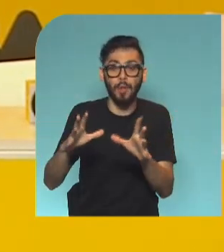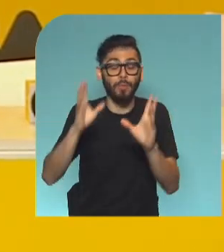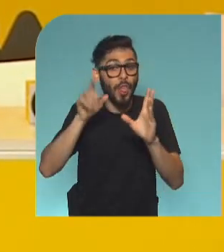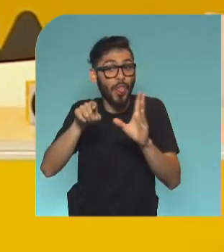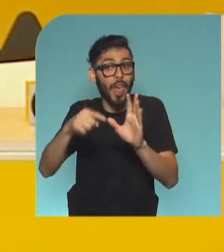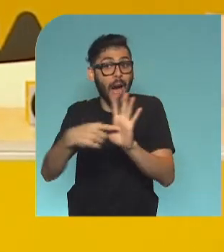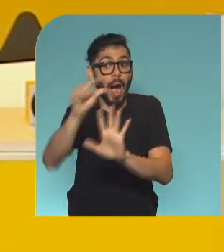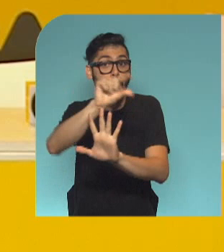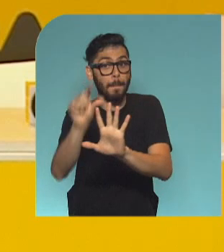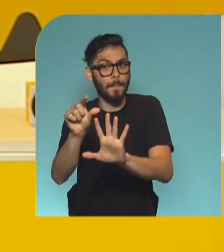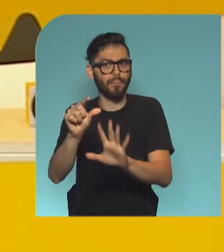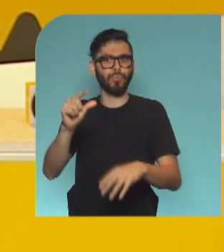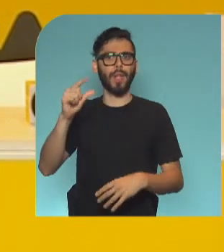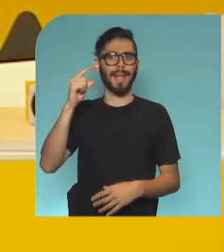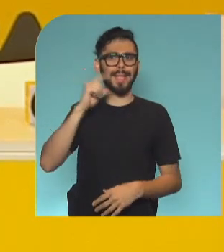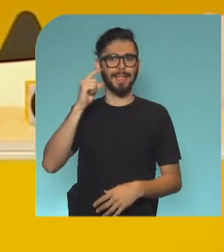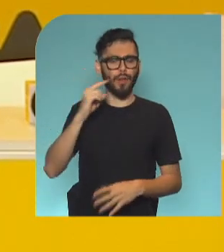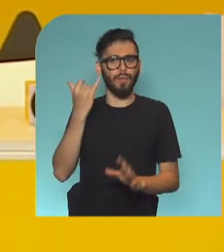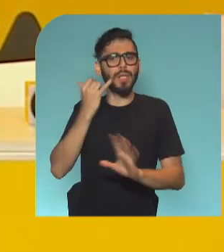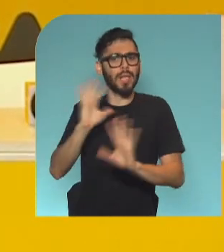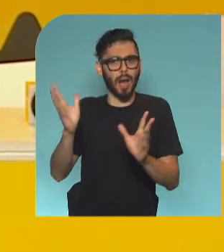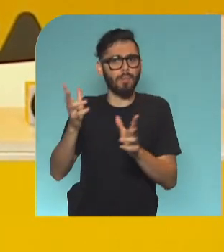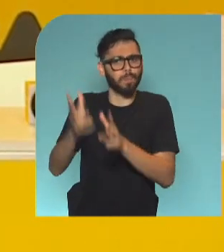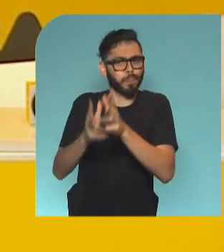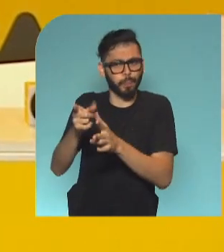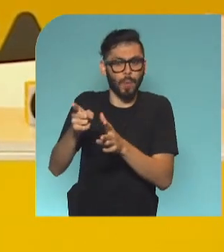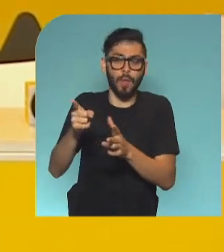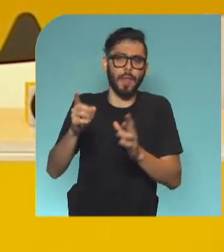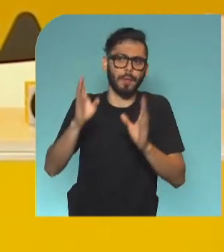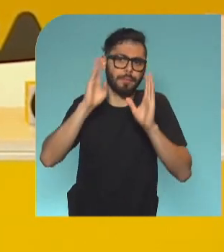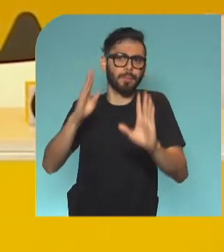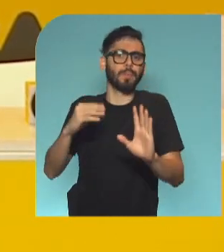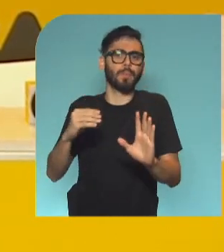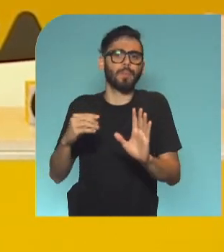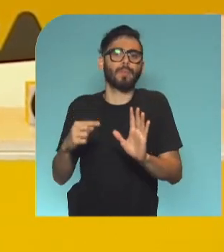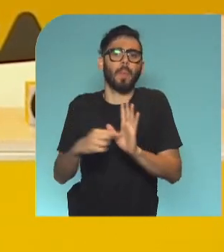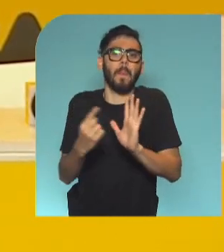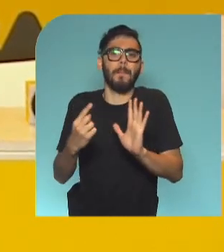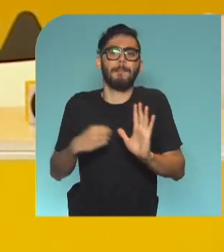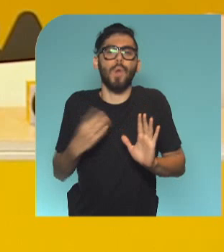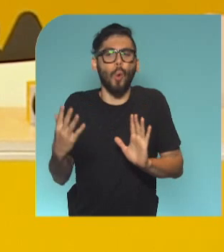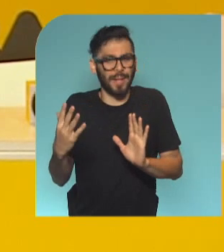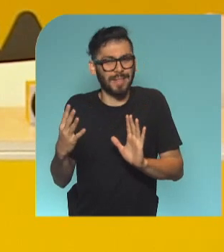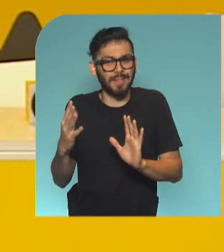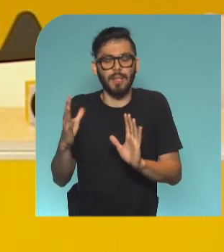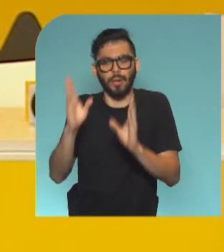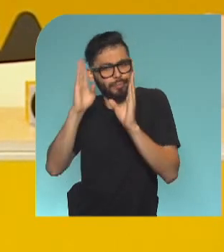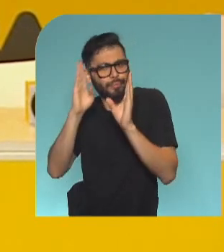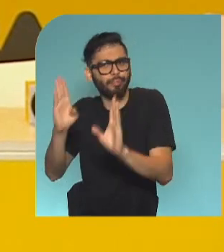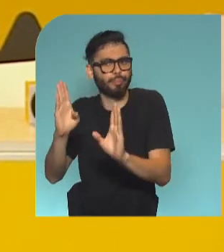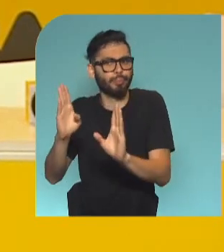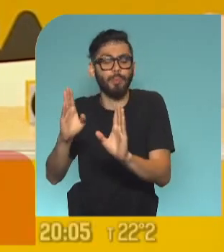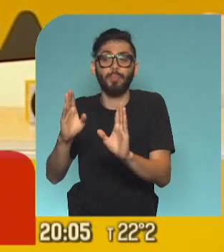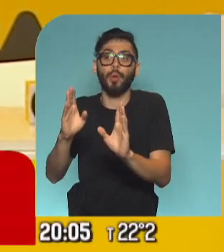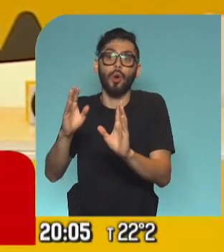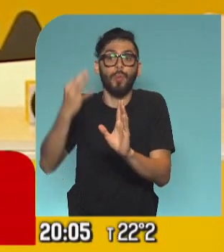a Axel Kicillof, el gobernador de la provincia, refiriéndose a la provincia en general, obviamente, la provincia de Buenos Aires, pero haciendo hincapié en el